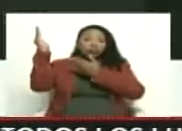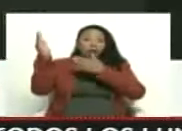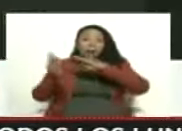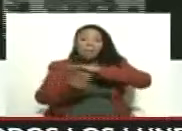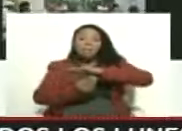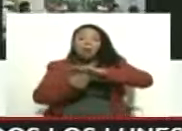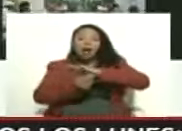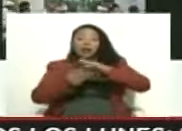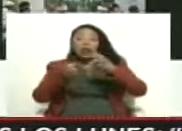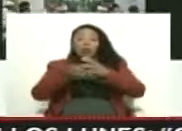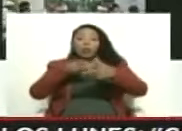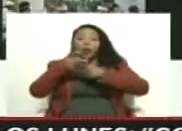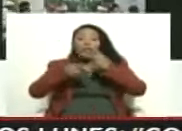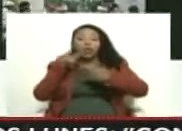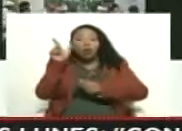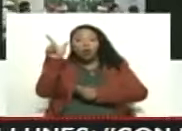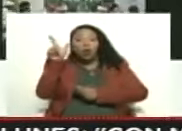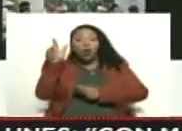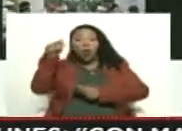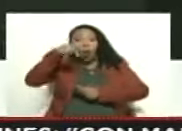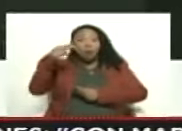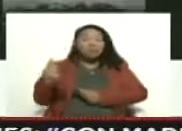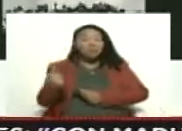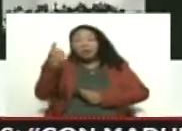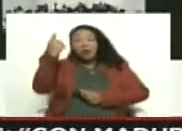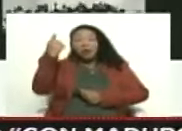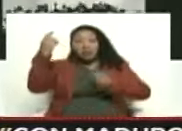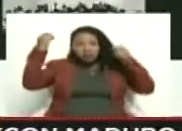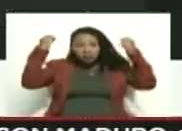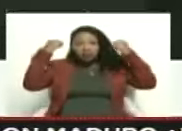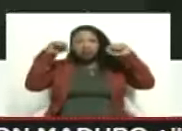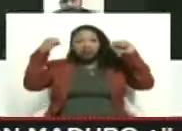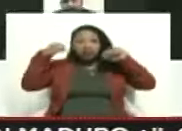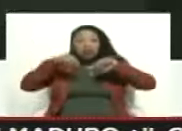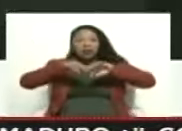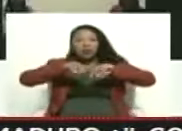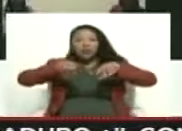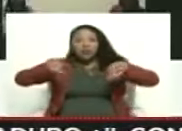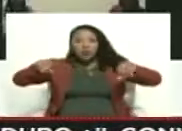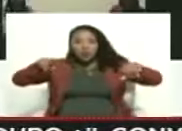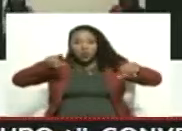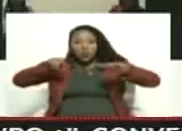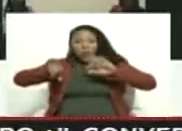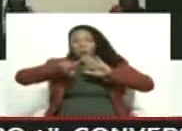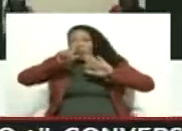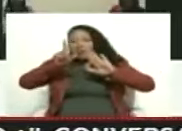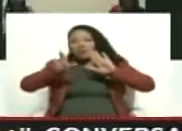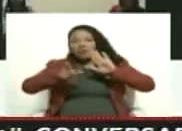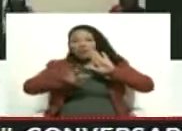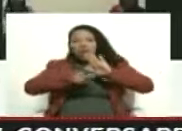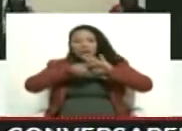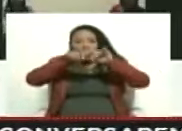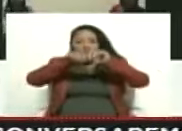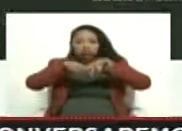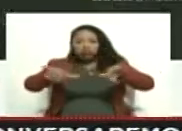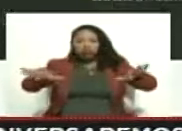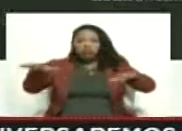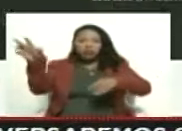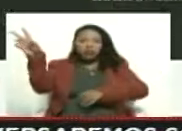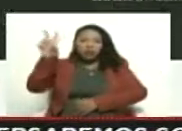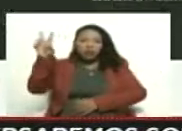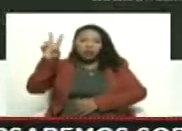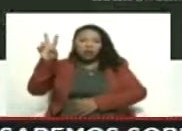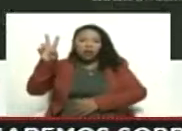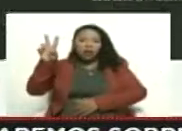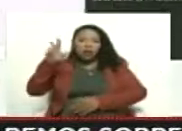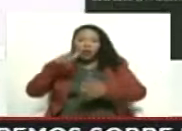estamos poniendo en práctica por primera vez todo lo que es la territorialización del partido Más allá de de